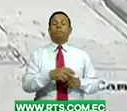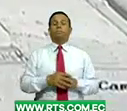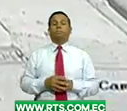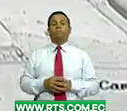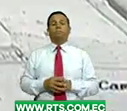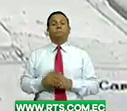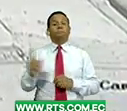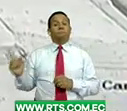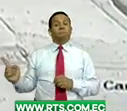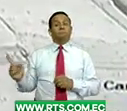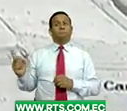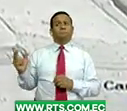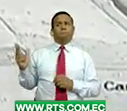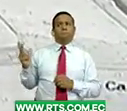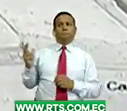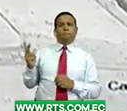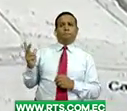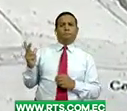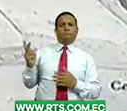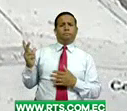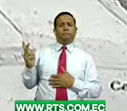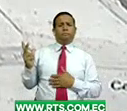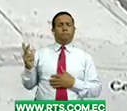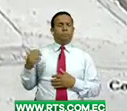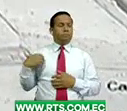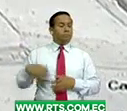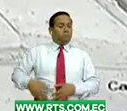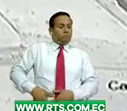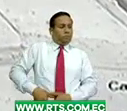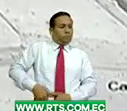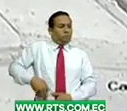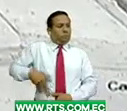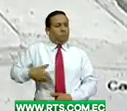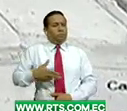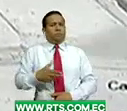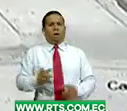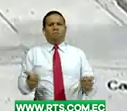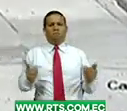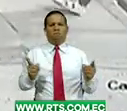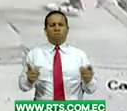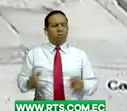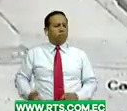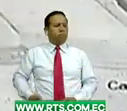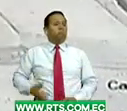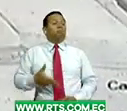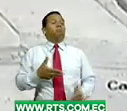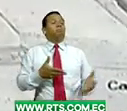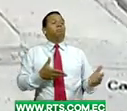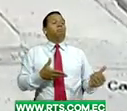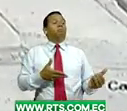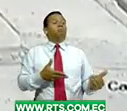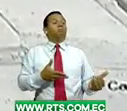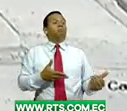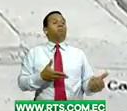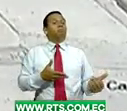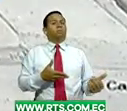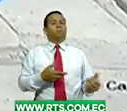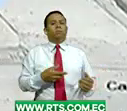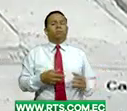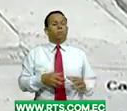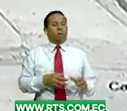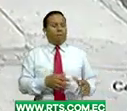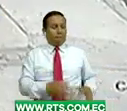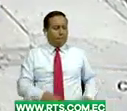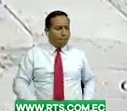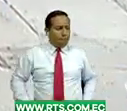Se acercaron hasta ellos, desde una mochila sacaron un arma de alto calibre y los apuntaron. Uno de ellos se procedió a revisar